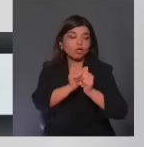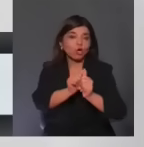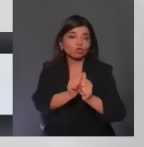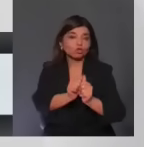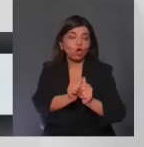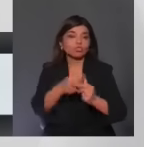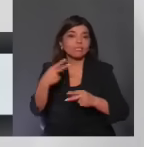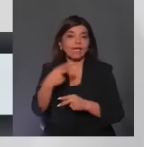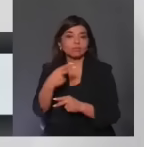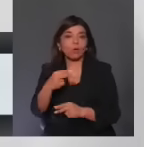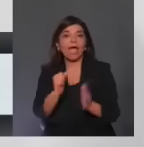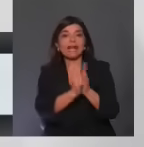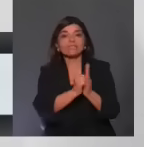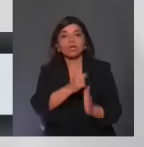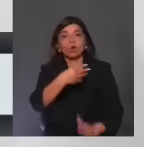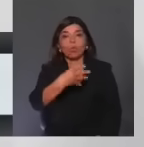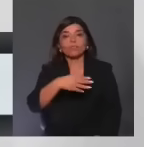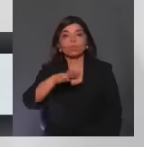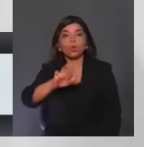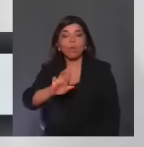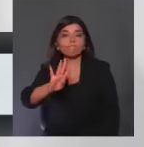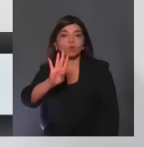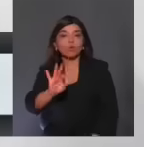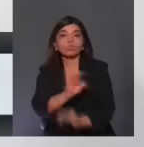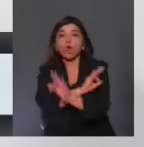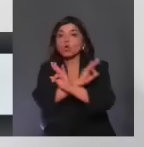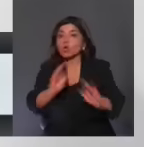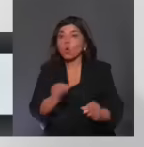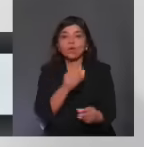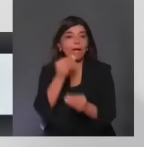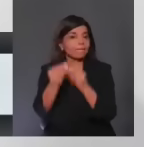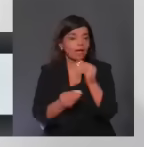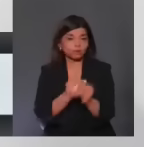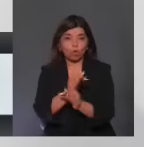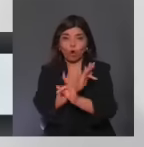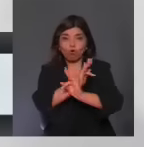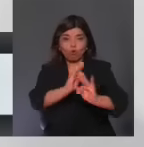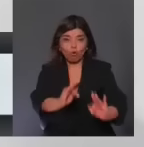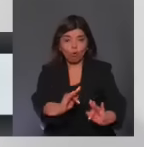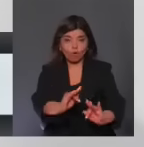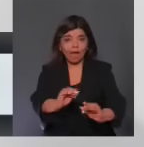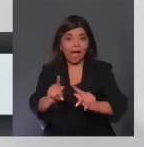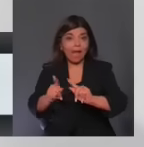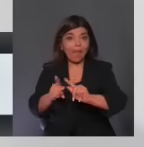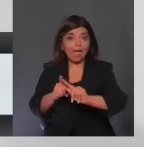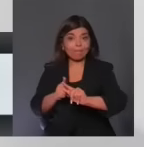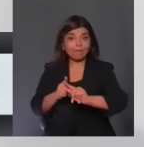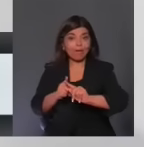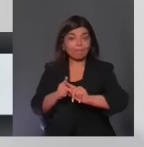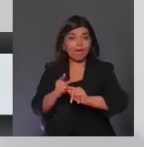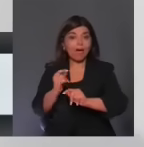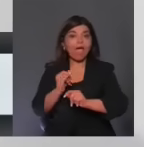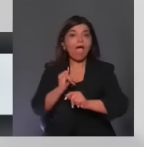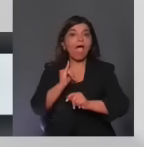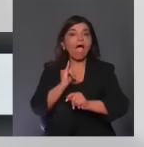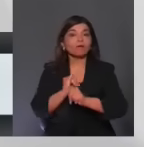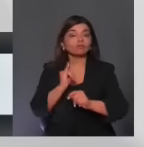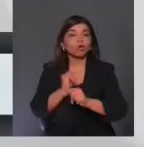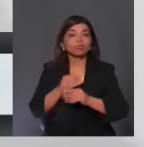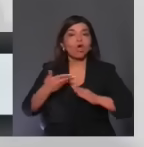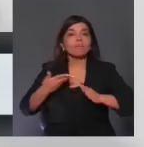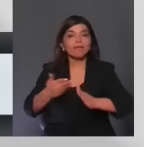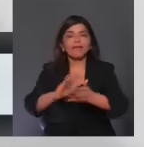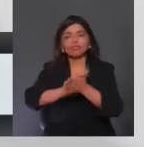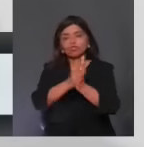artículo 494 del Código Penal que jamás ocurrió. La primera instrucción que recibí de mi representado fue la de entregar todos los correos